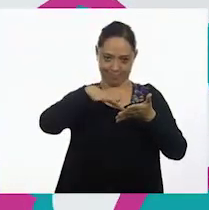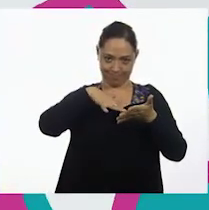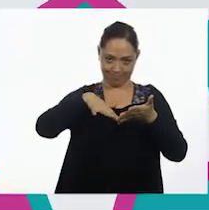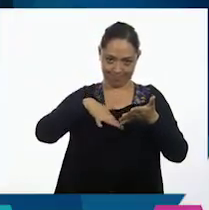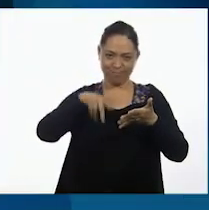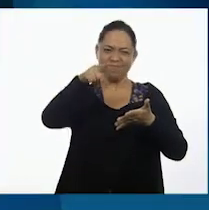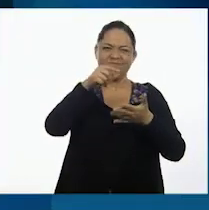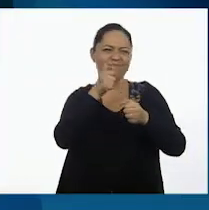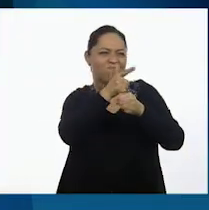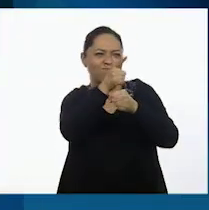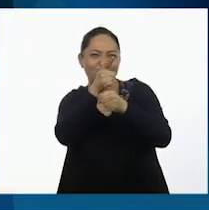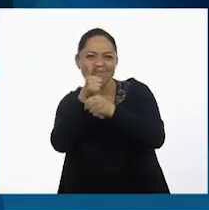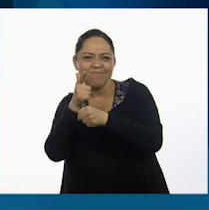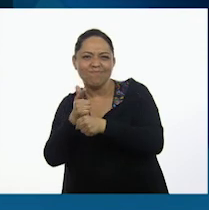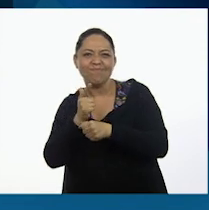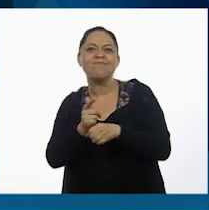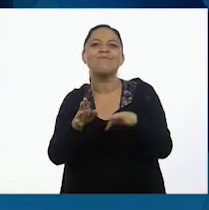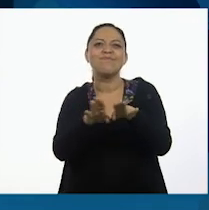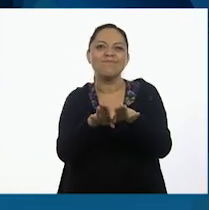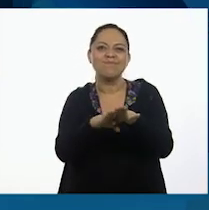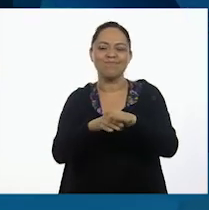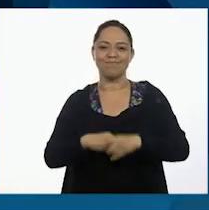díganme qué observan.